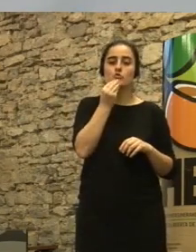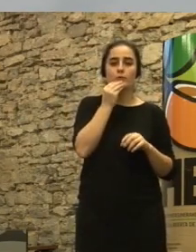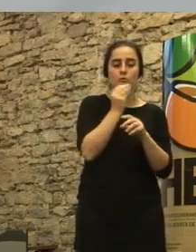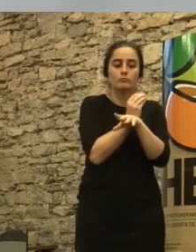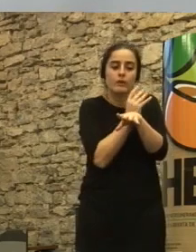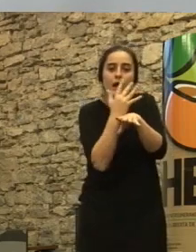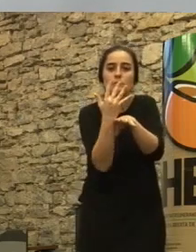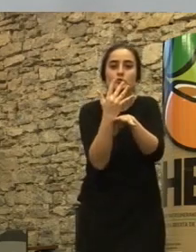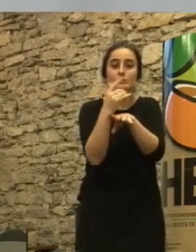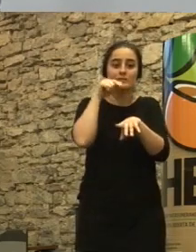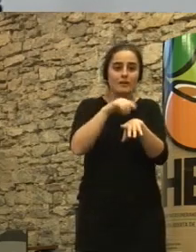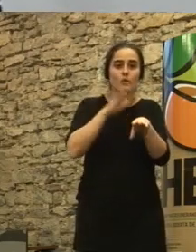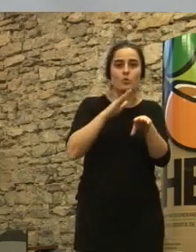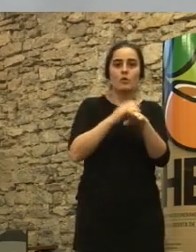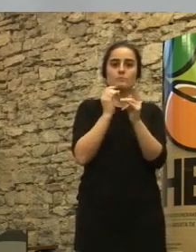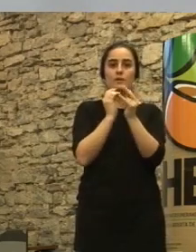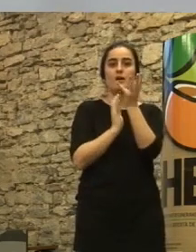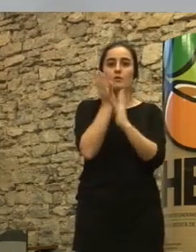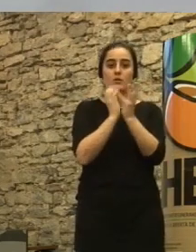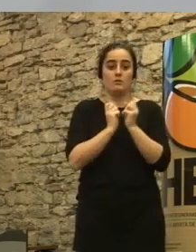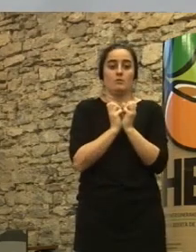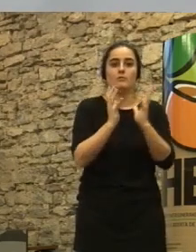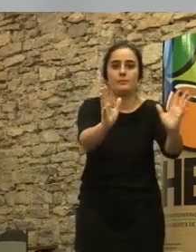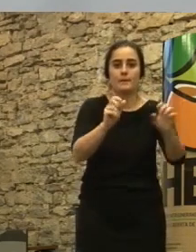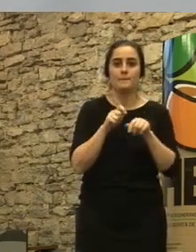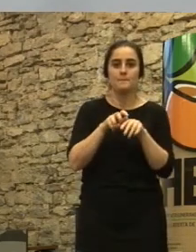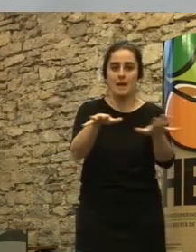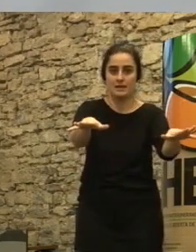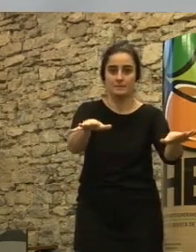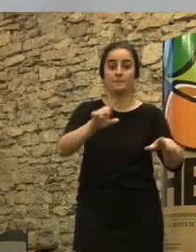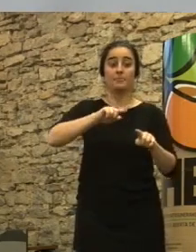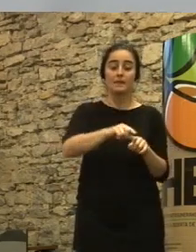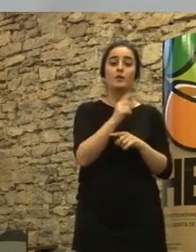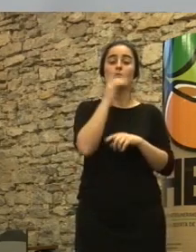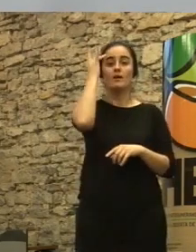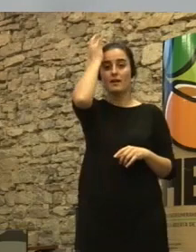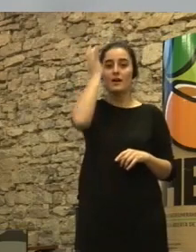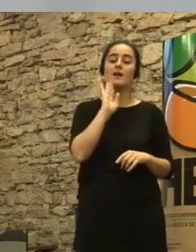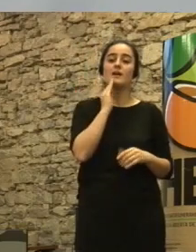rápida. Y con esas cabras hacen leche, queso y luego un vino hacen y